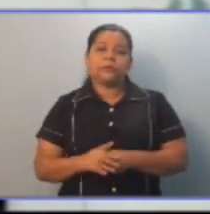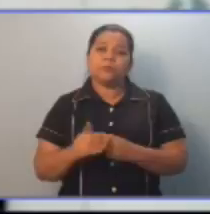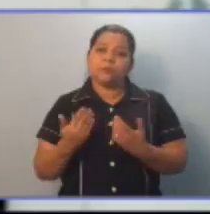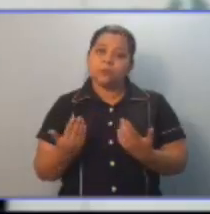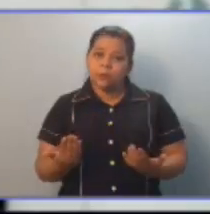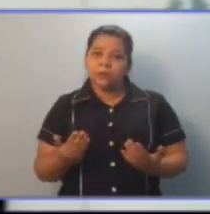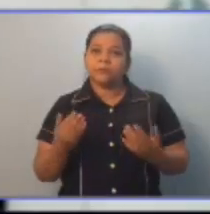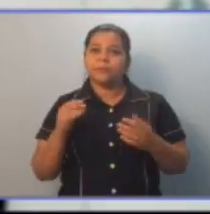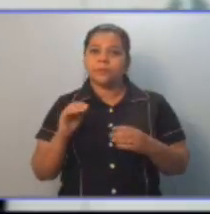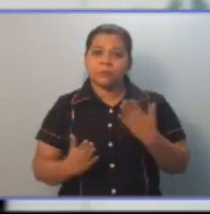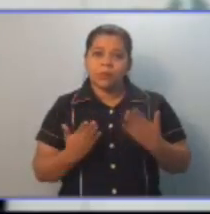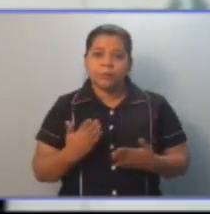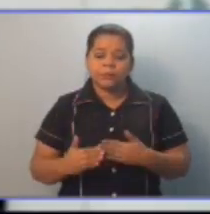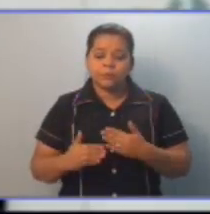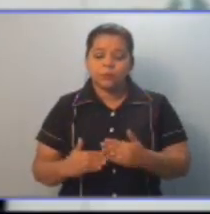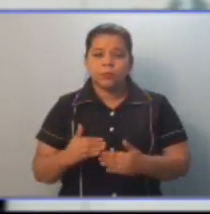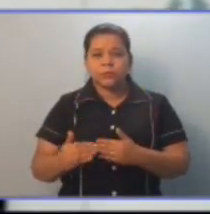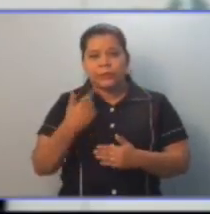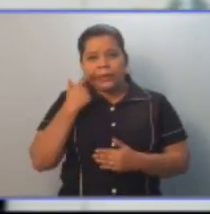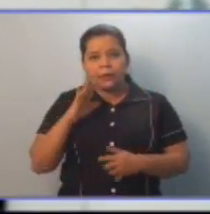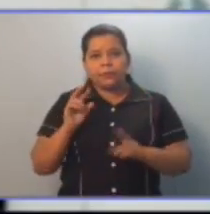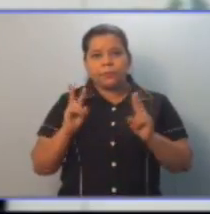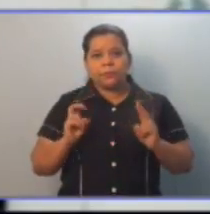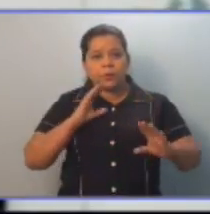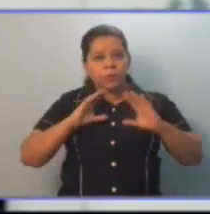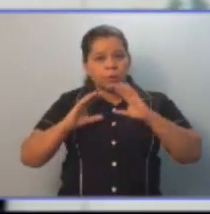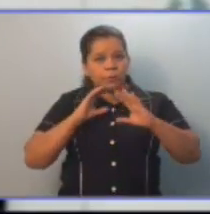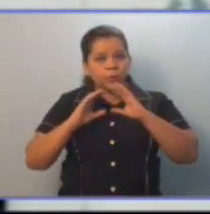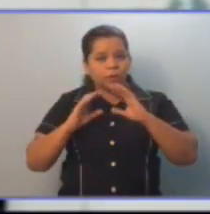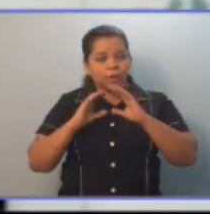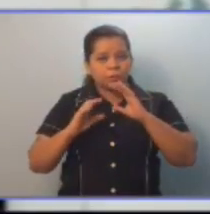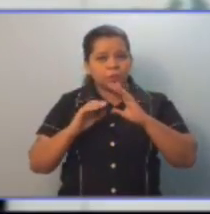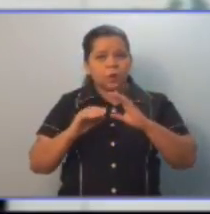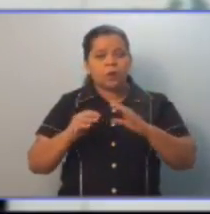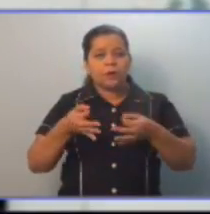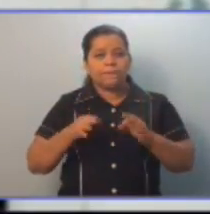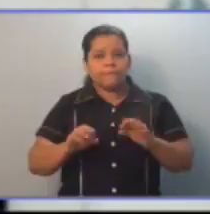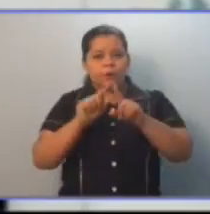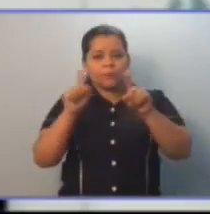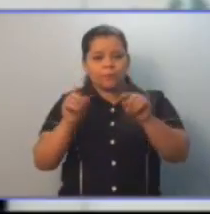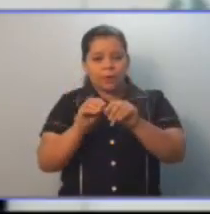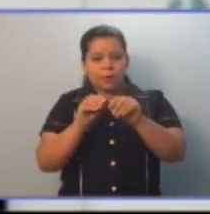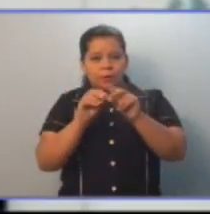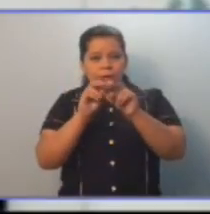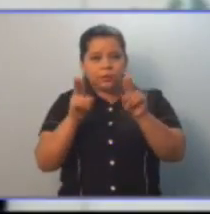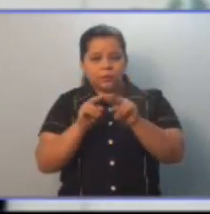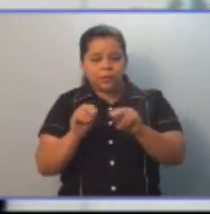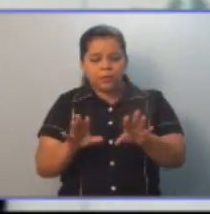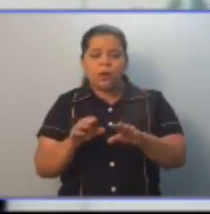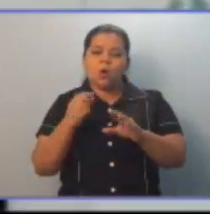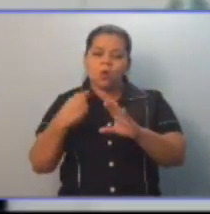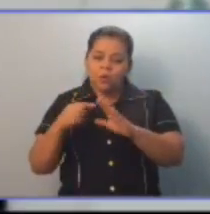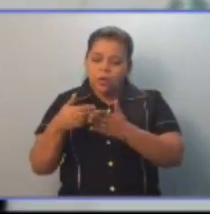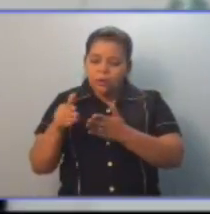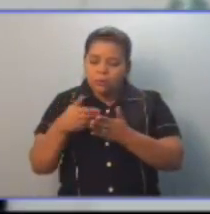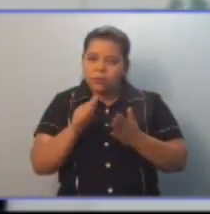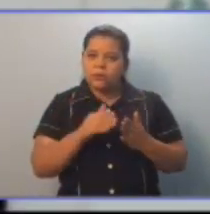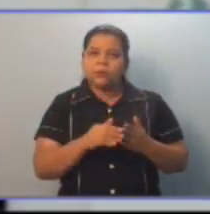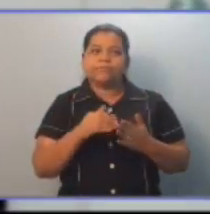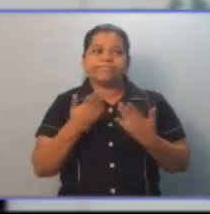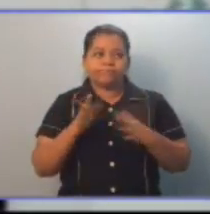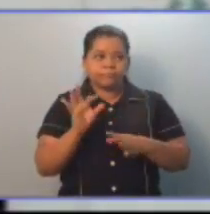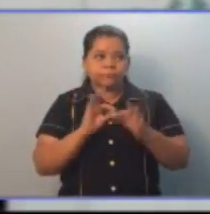han quedado en el camino. Por ejemplo, el tema de las comunicaciones procesales por vía electrónica, las notificaciones por vía electrónica. Hay muchos aspectos